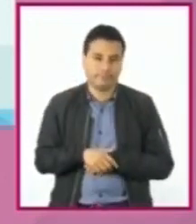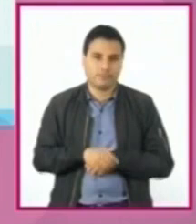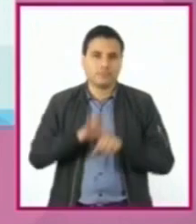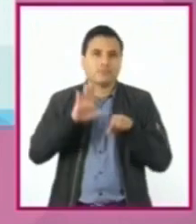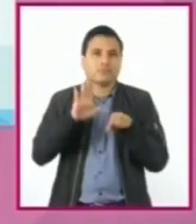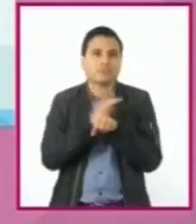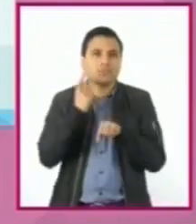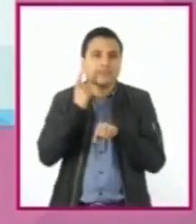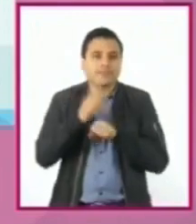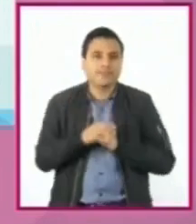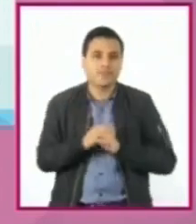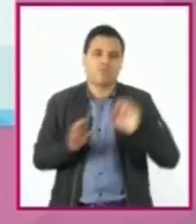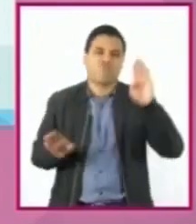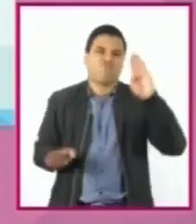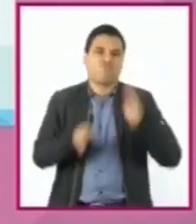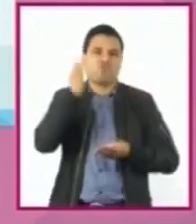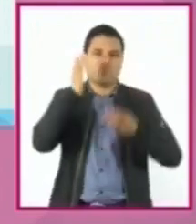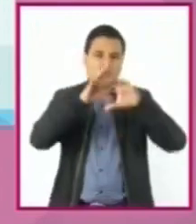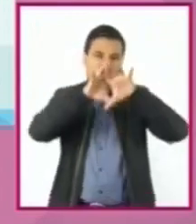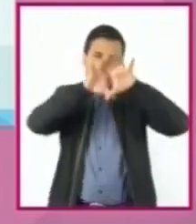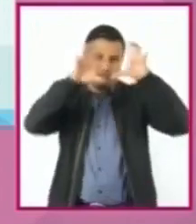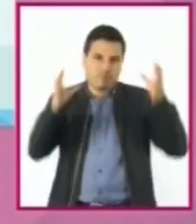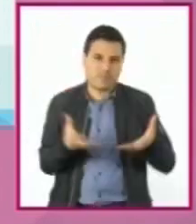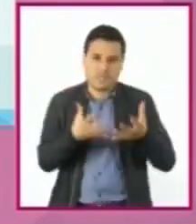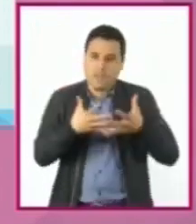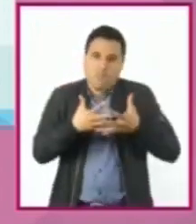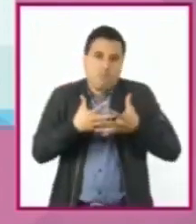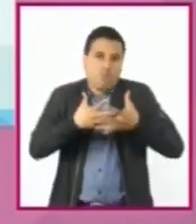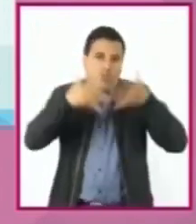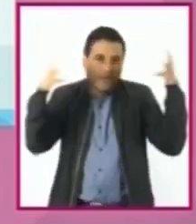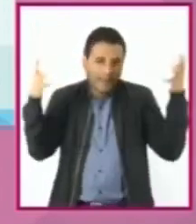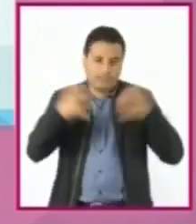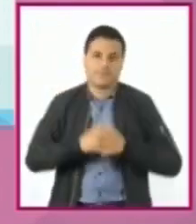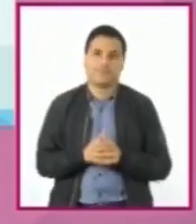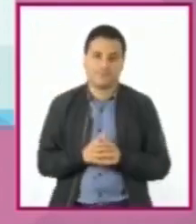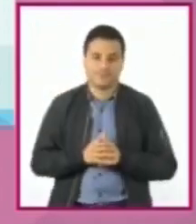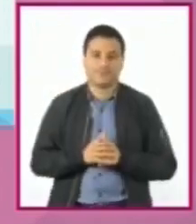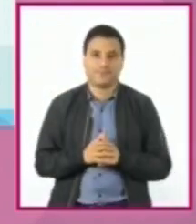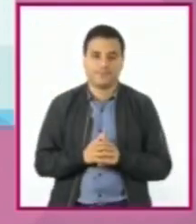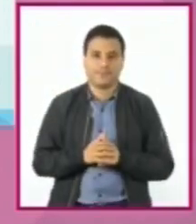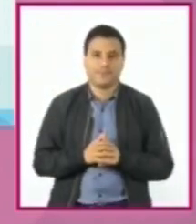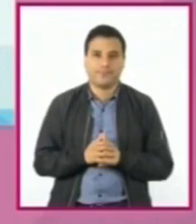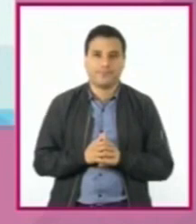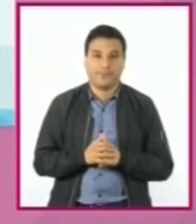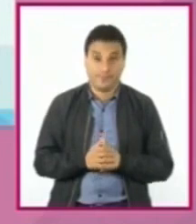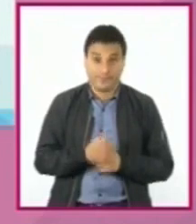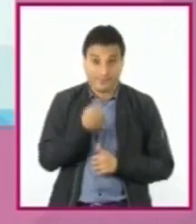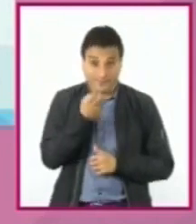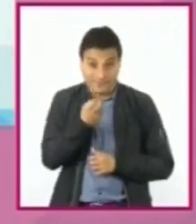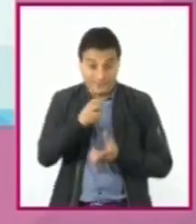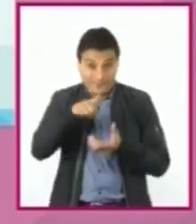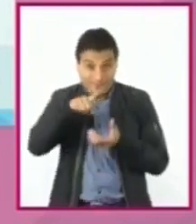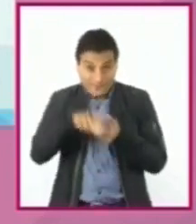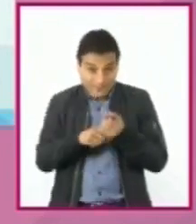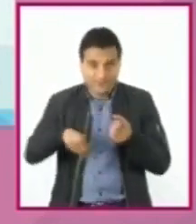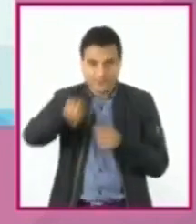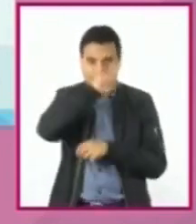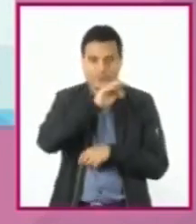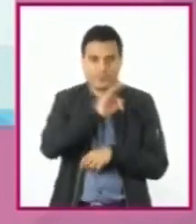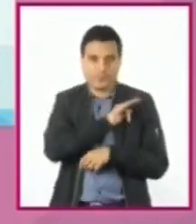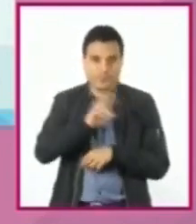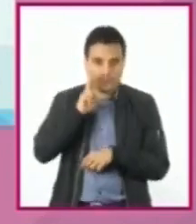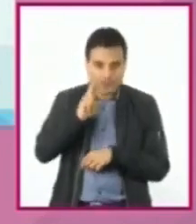decir, generalidades como la forma de los continentes o de los países. En él podemos observar